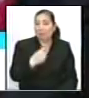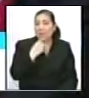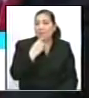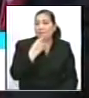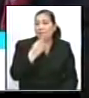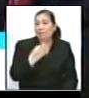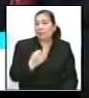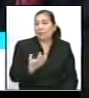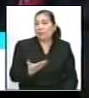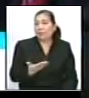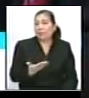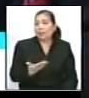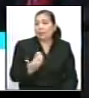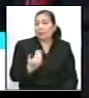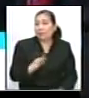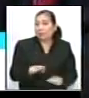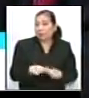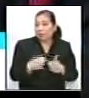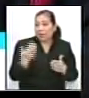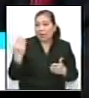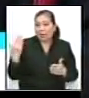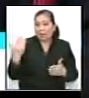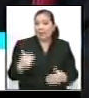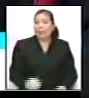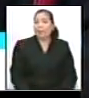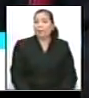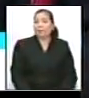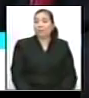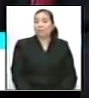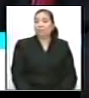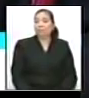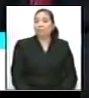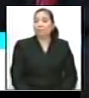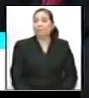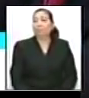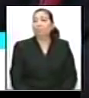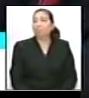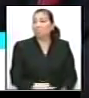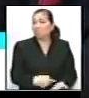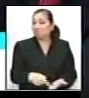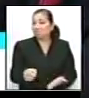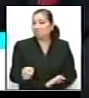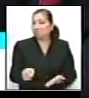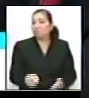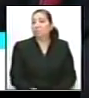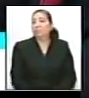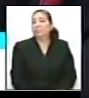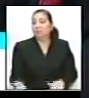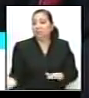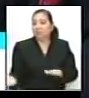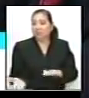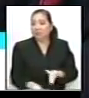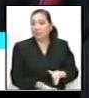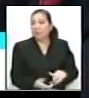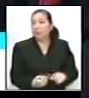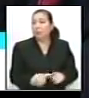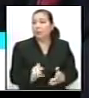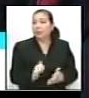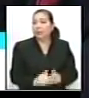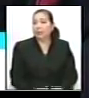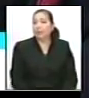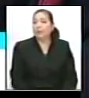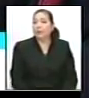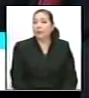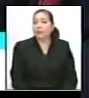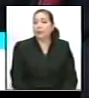ya habíamos visto este caso, incluso lo habíamos mandado a que se archivara porque se